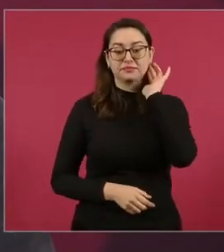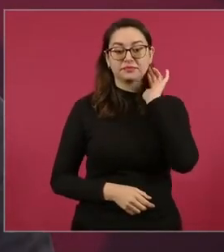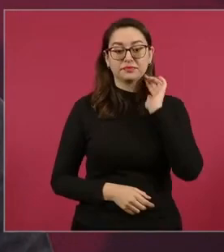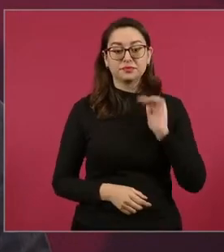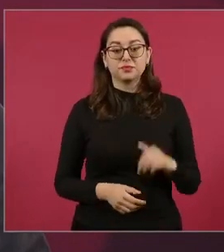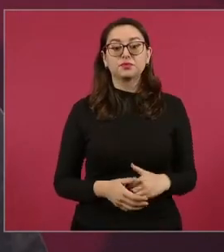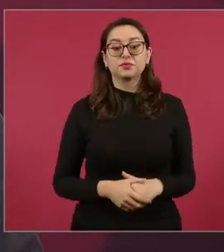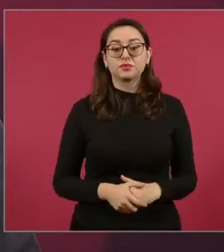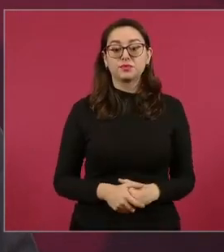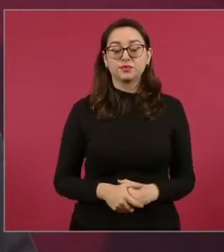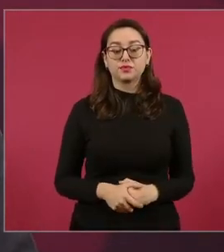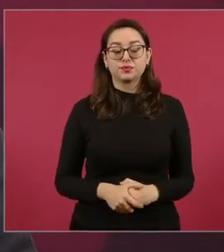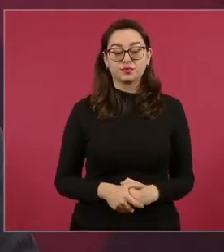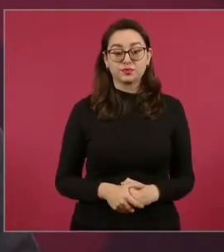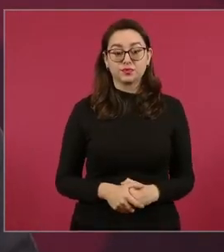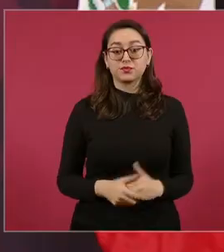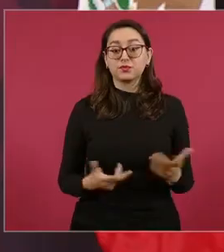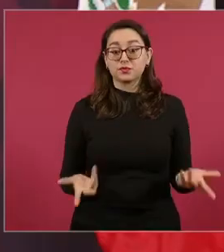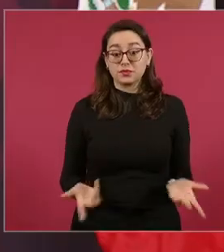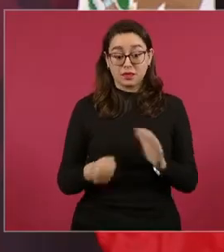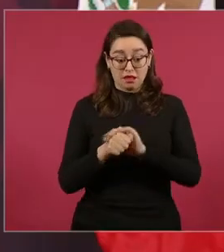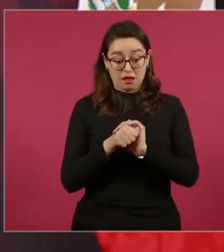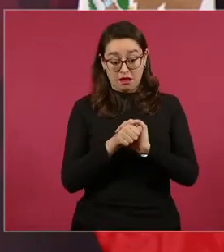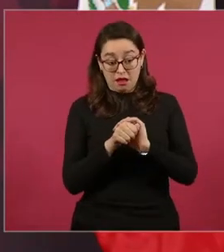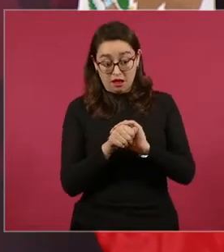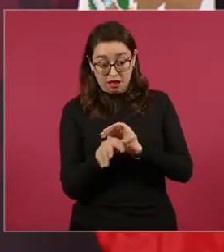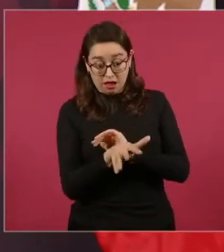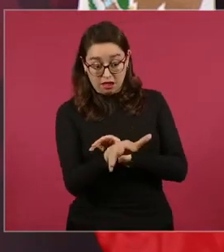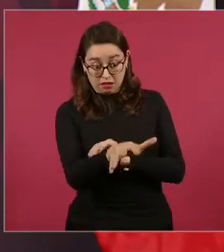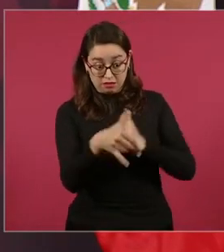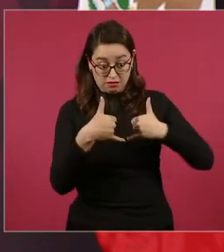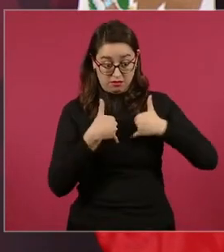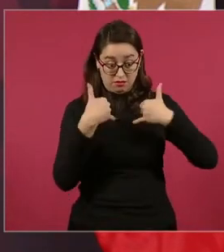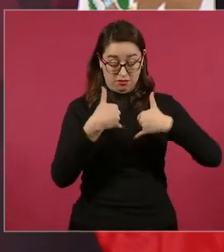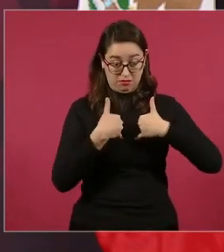a quienes habían participado en la desaparición de los jóvenes,